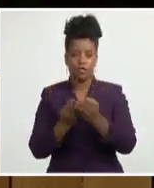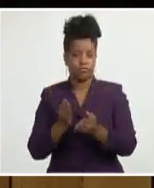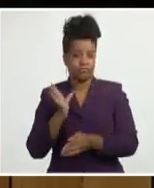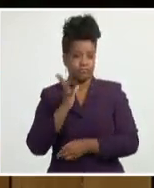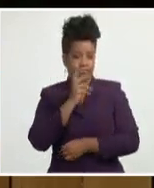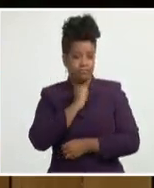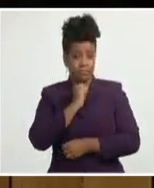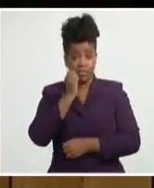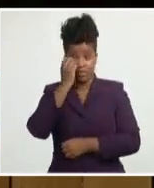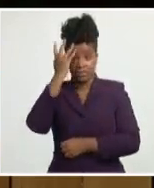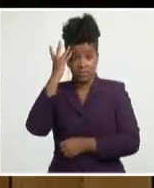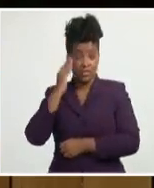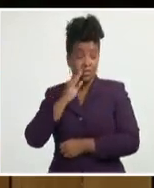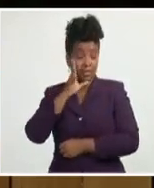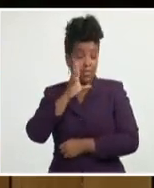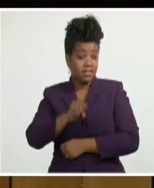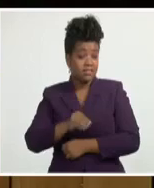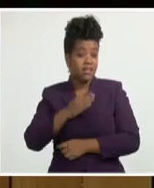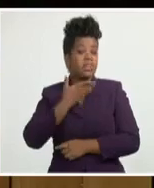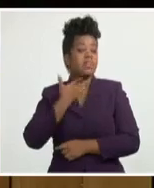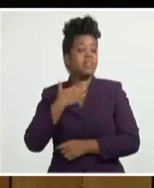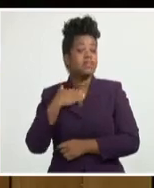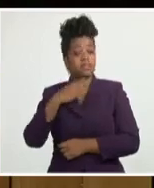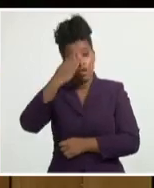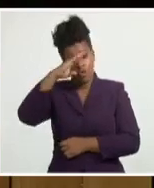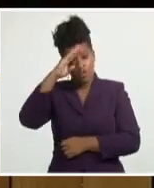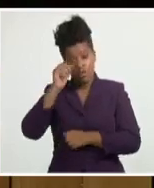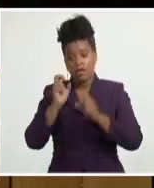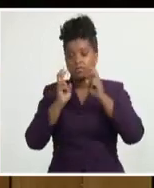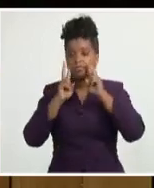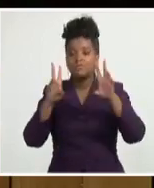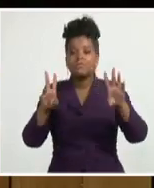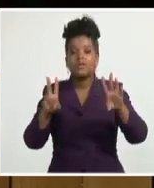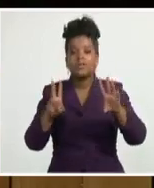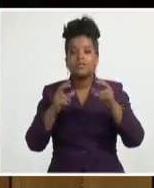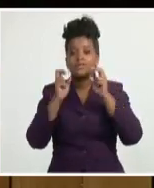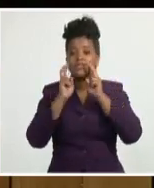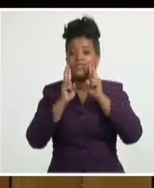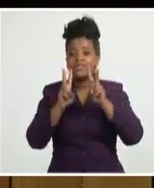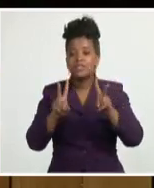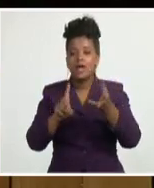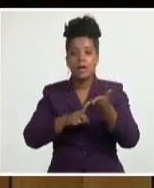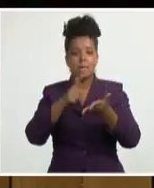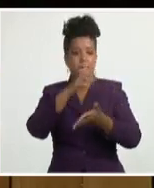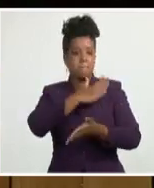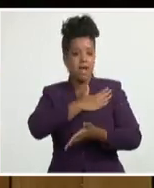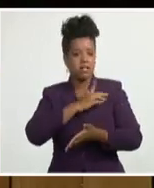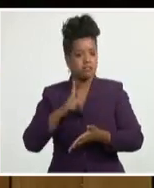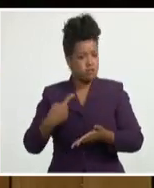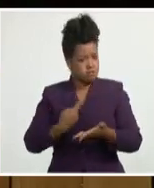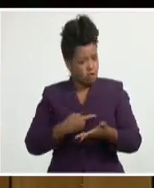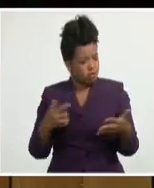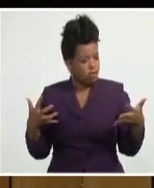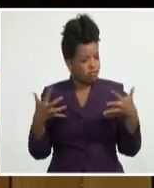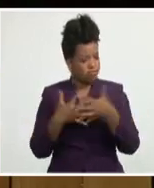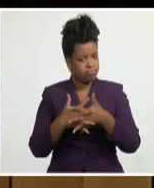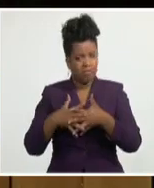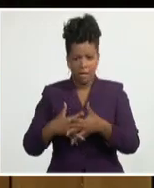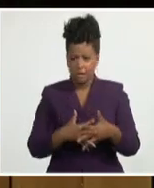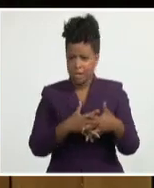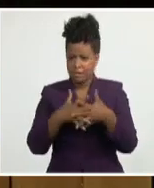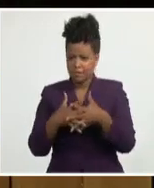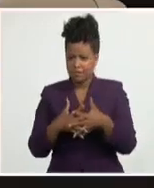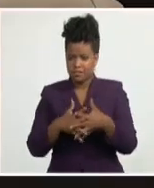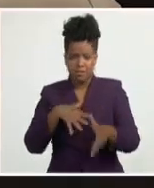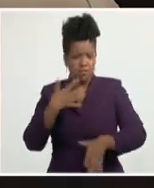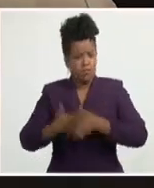Díaz-Canel dijo que la aspiración de Cuba es a vivir en paz y relacionarnos con nuestros vecinos del norte sin injerencias. Voluntad